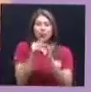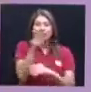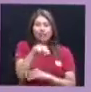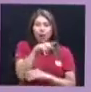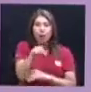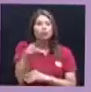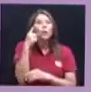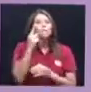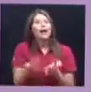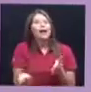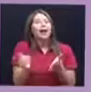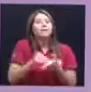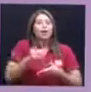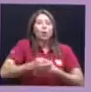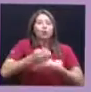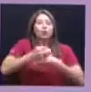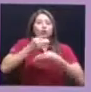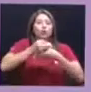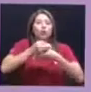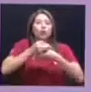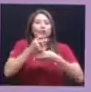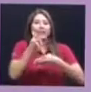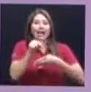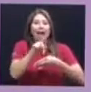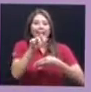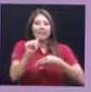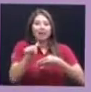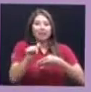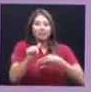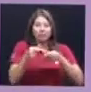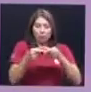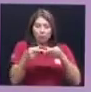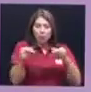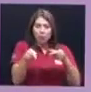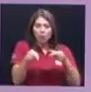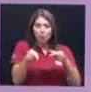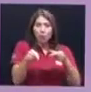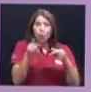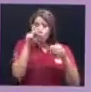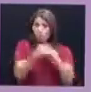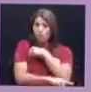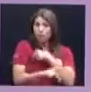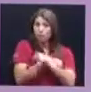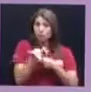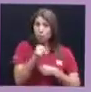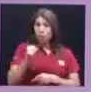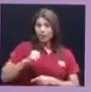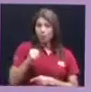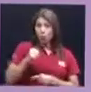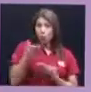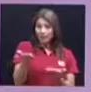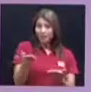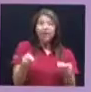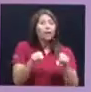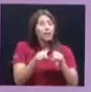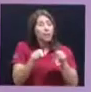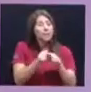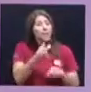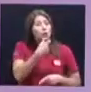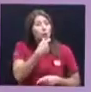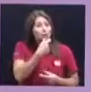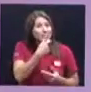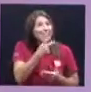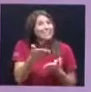reconstrucción de gaza un pueblo como el escocés que también los ingleses casi